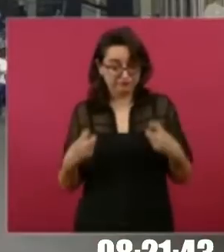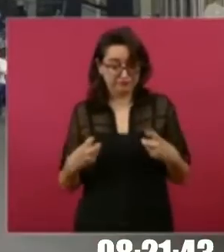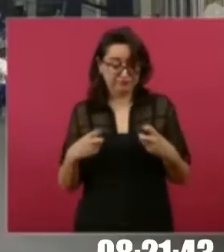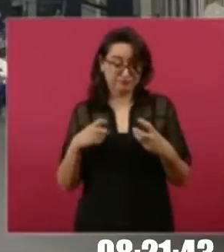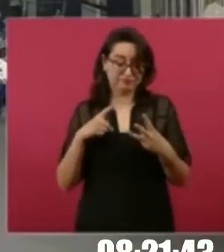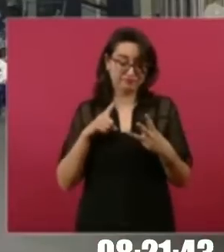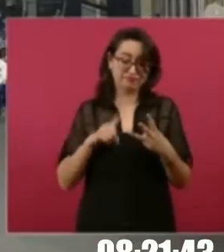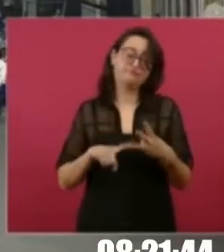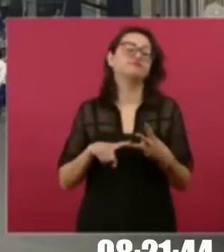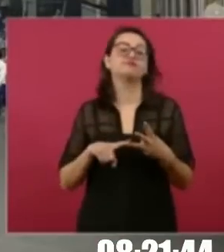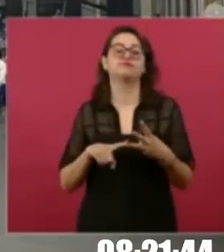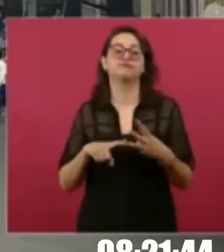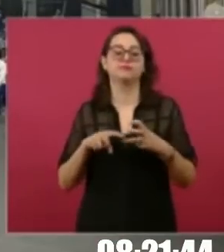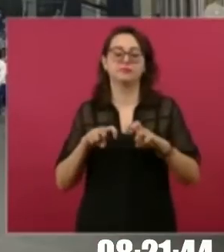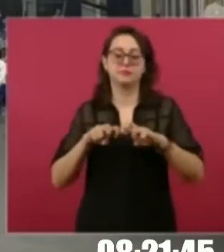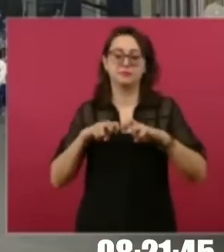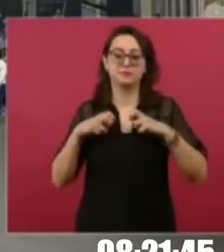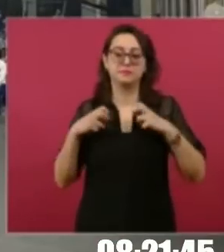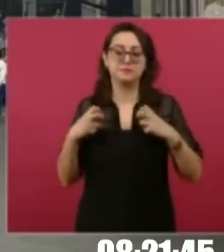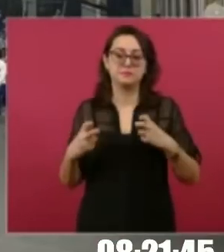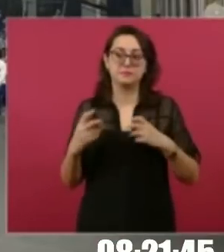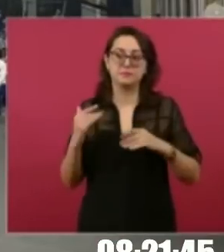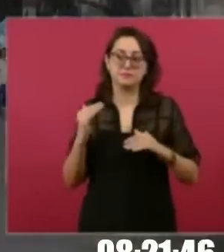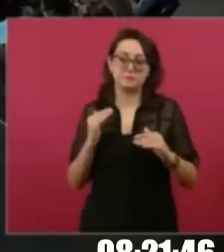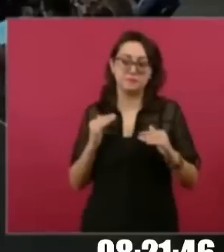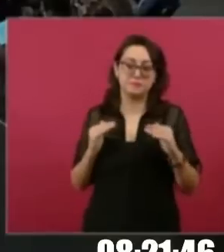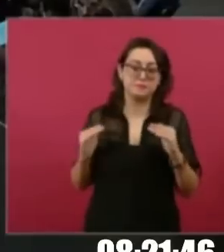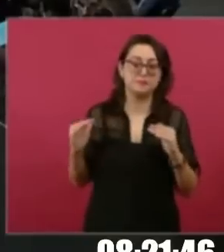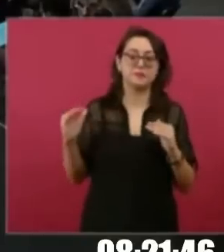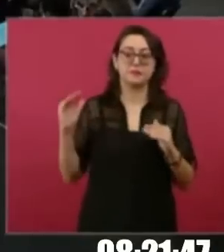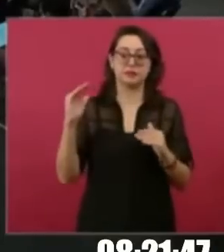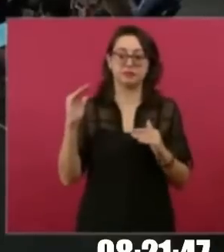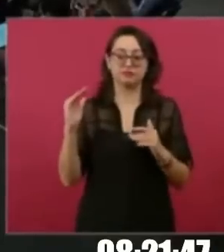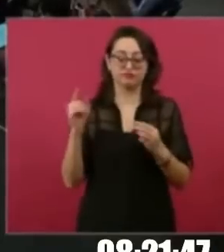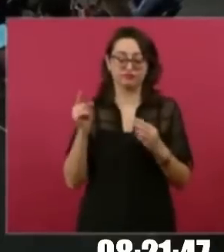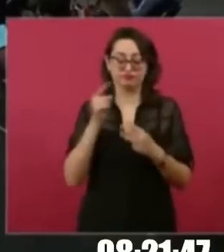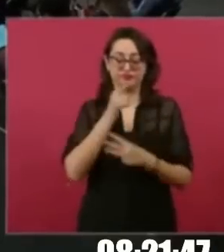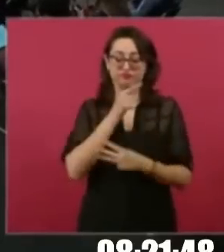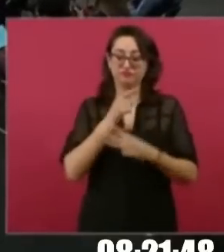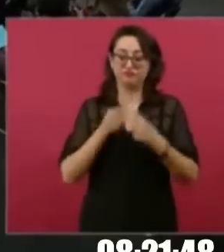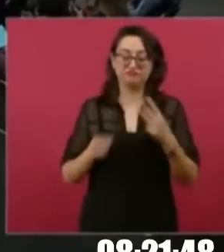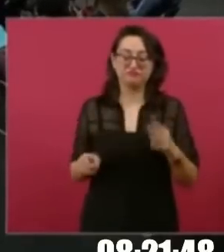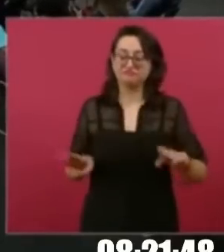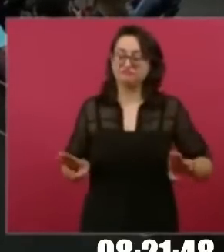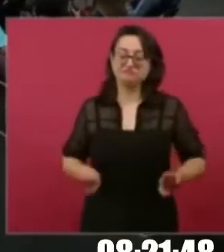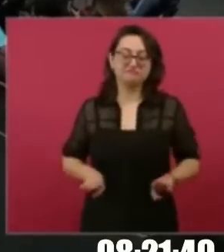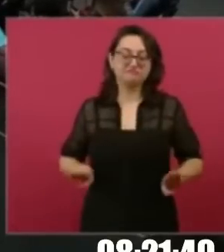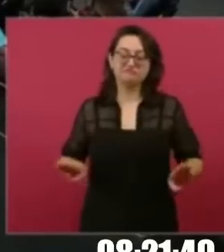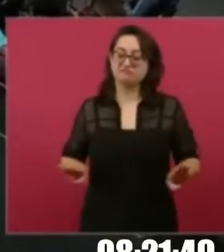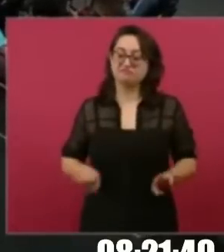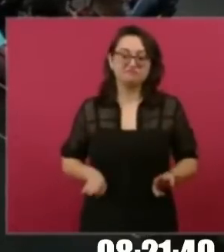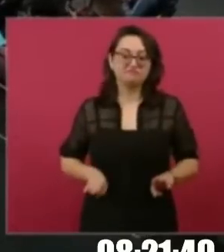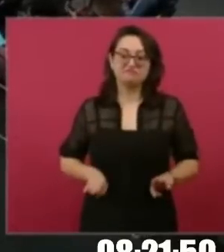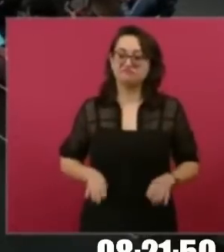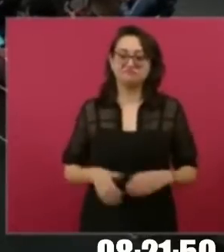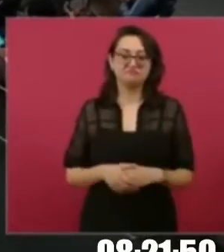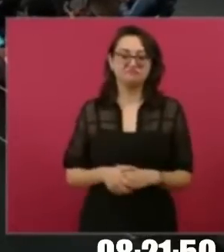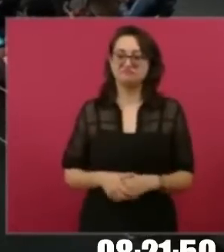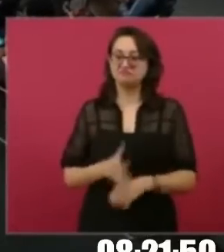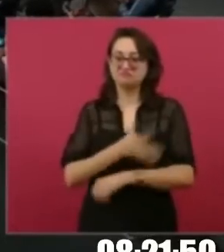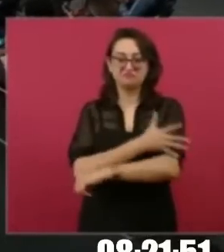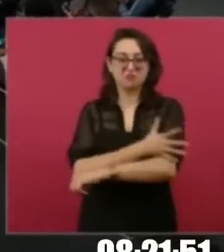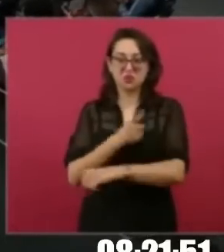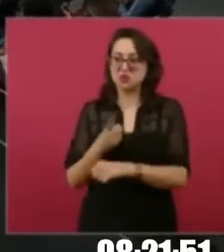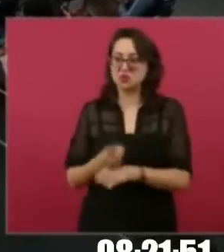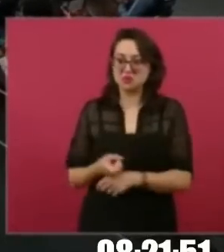y ministros no actúan con rectitud y con